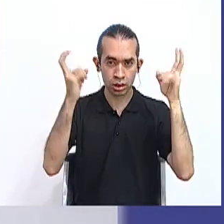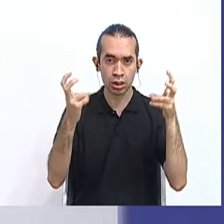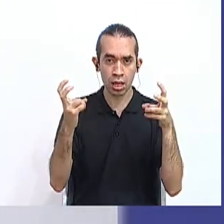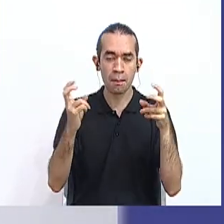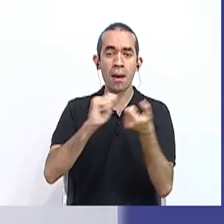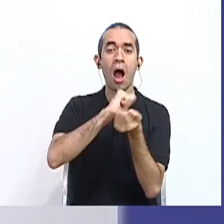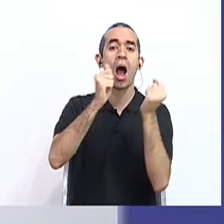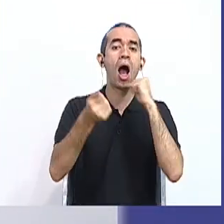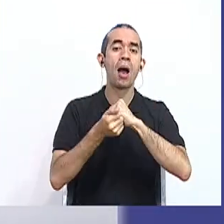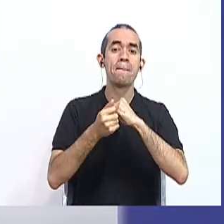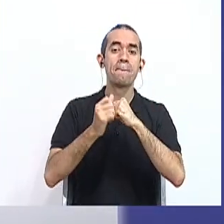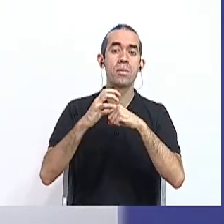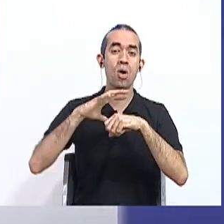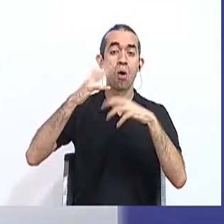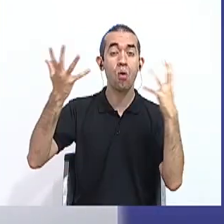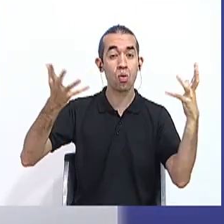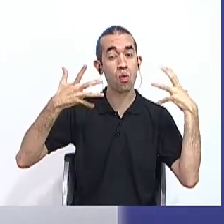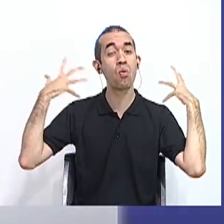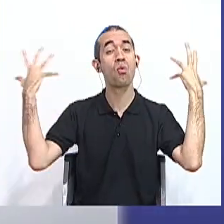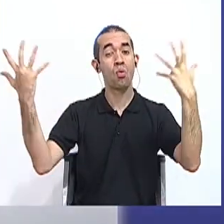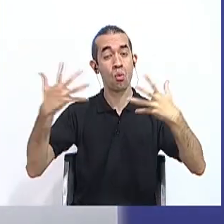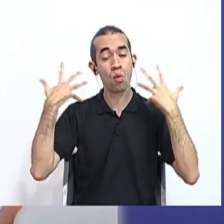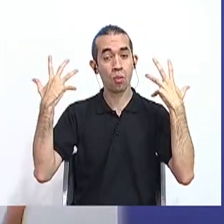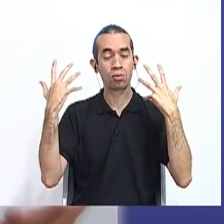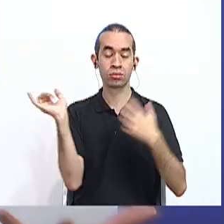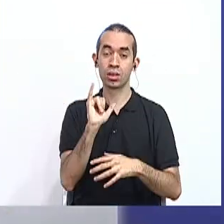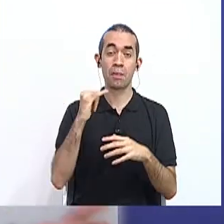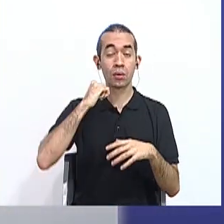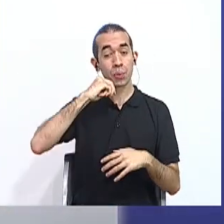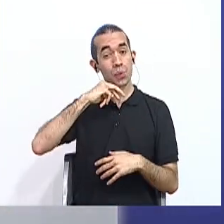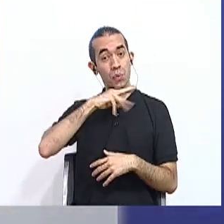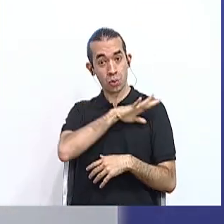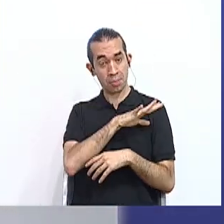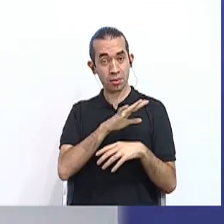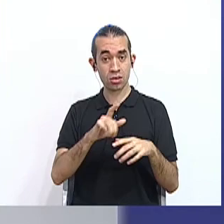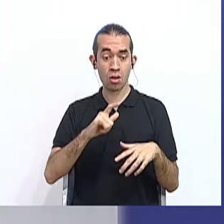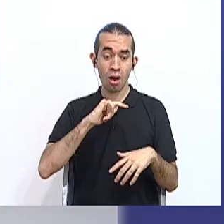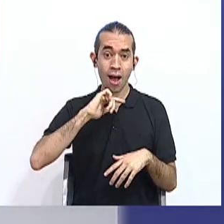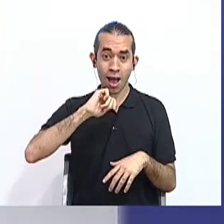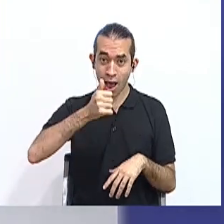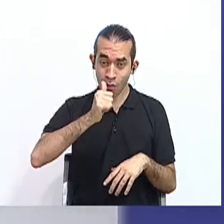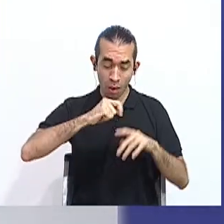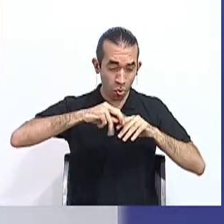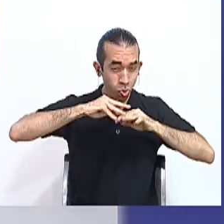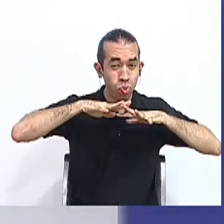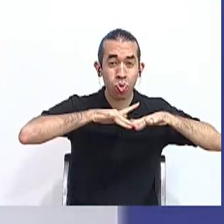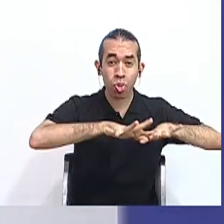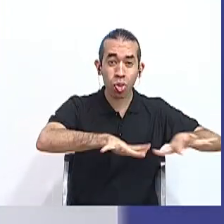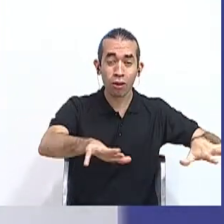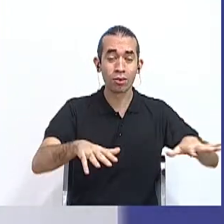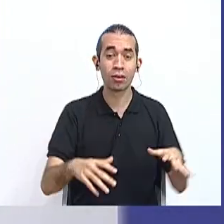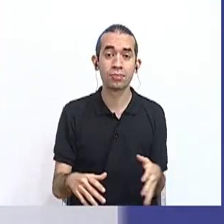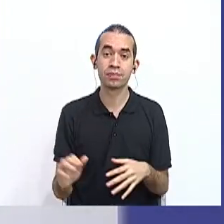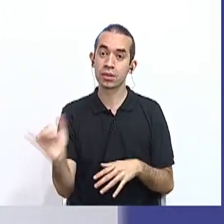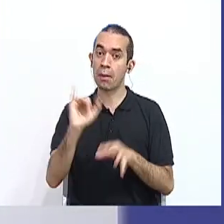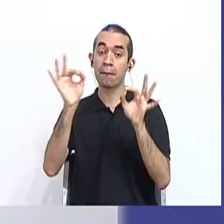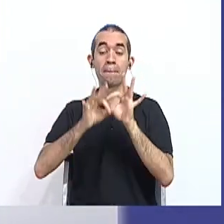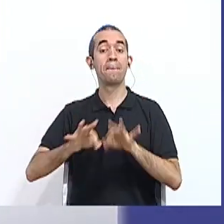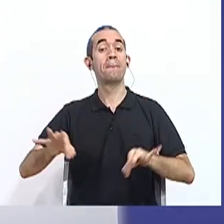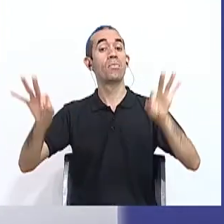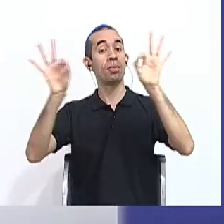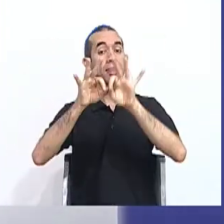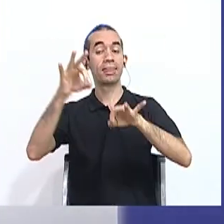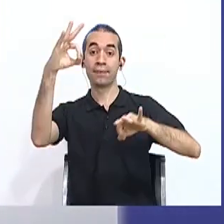climático? Sí, y también de toda la contaminación que se da a nivel del agua, ¿cierto? Es muy importante desde la física